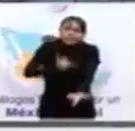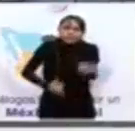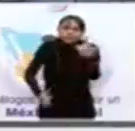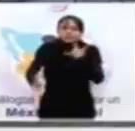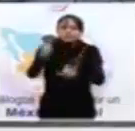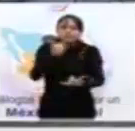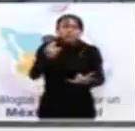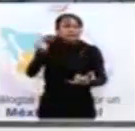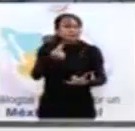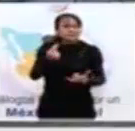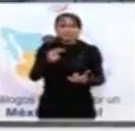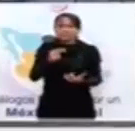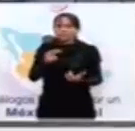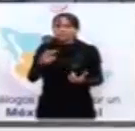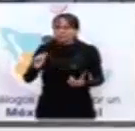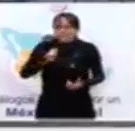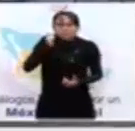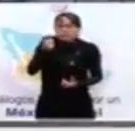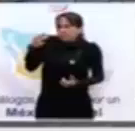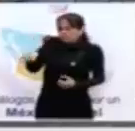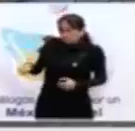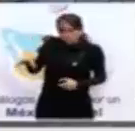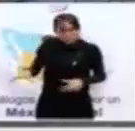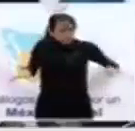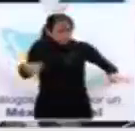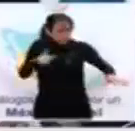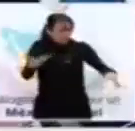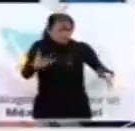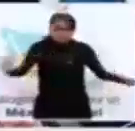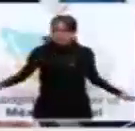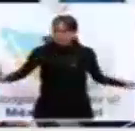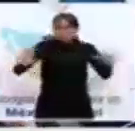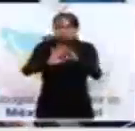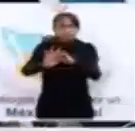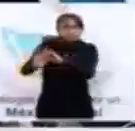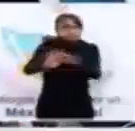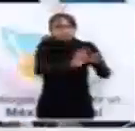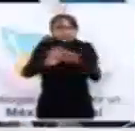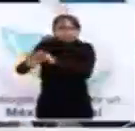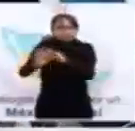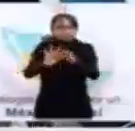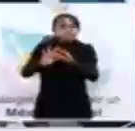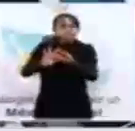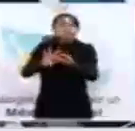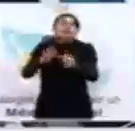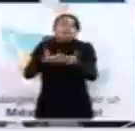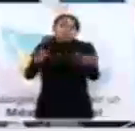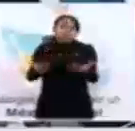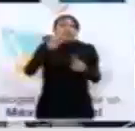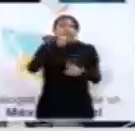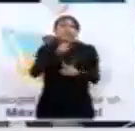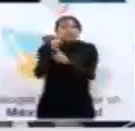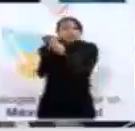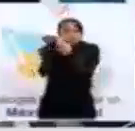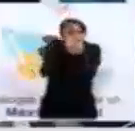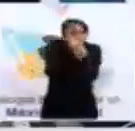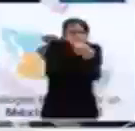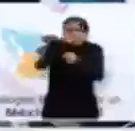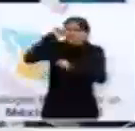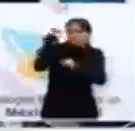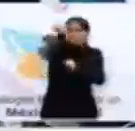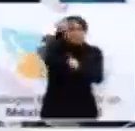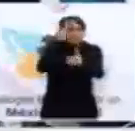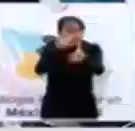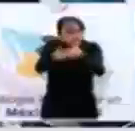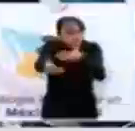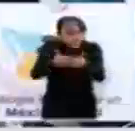cambios sustantivos. Y creo aquí que en el tema de la investigación, la transferencia de tecnología y